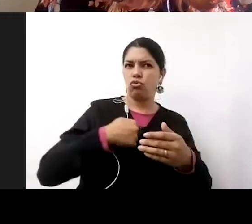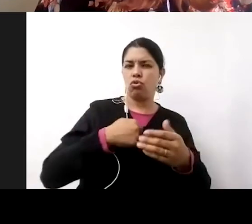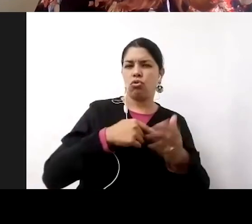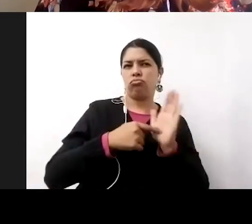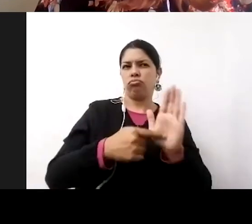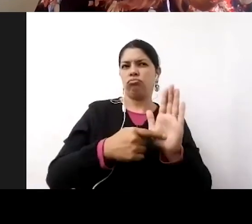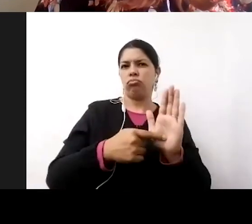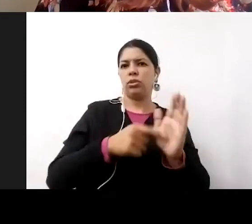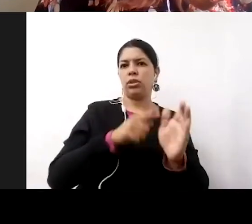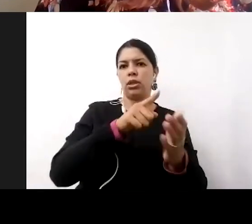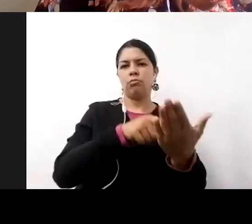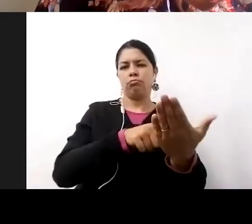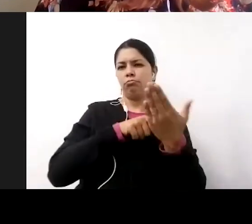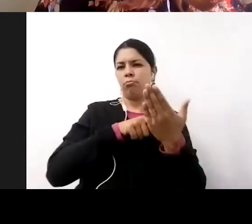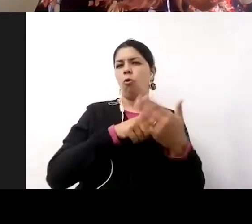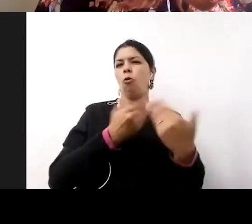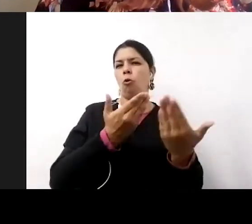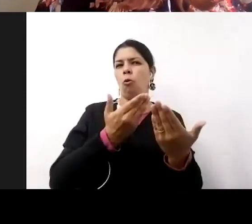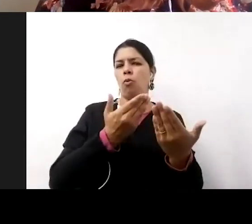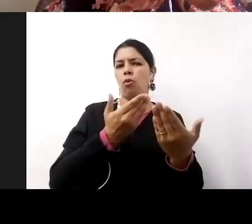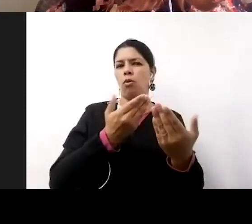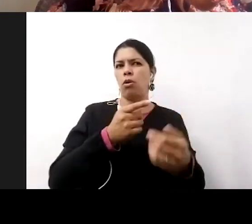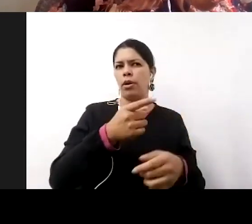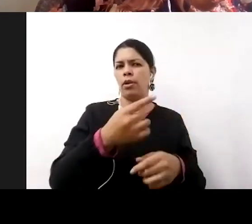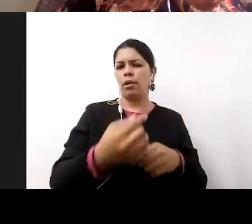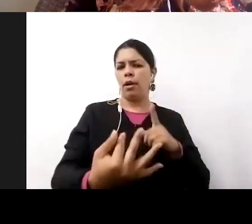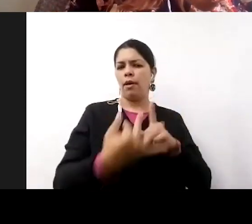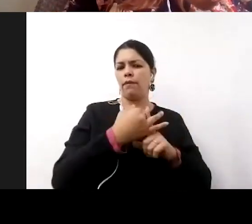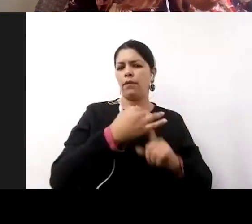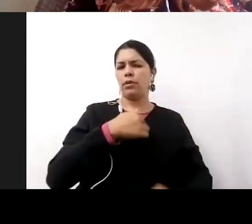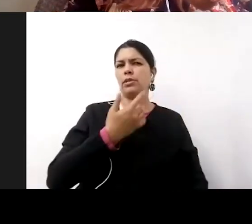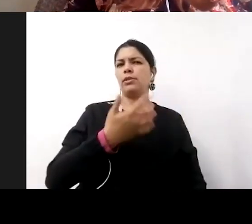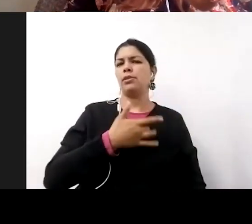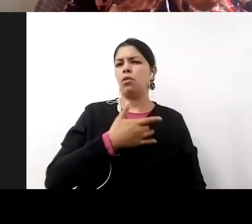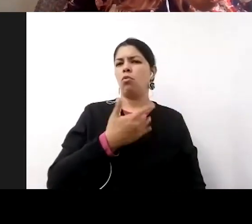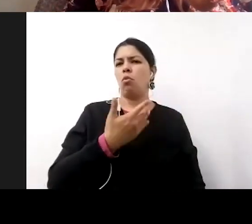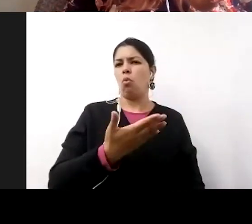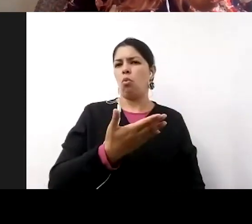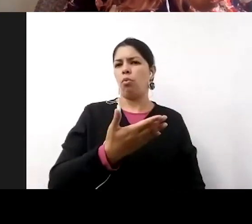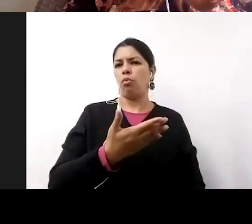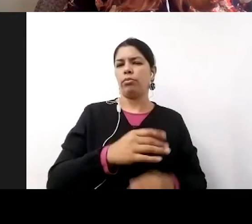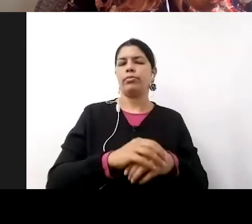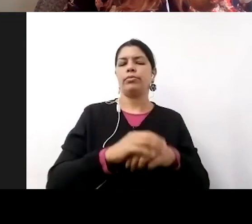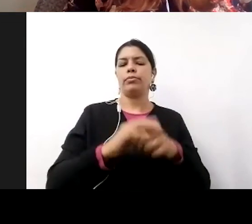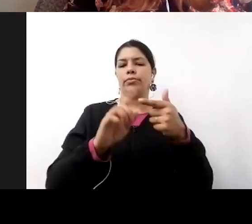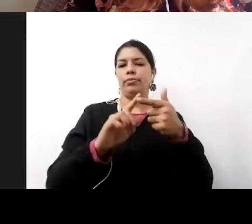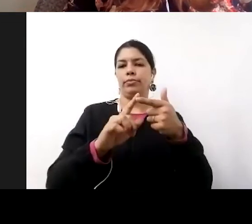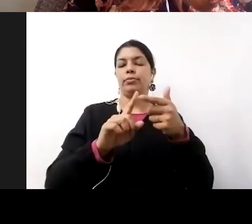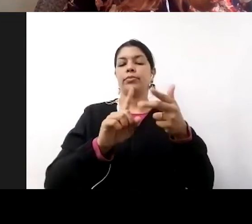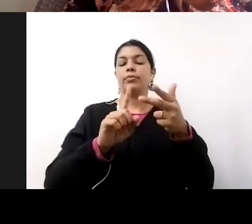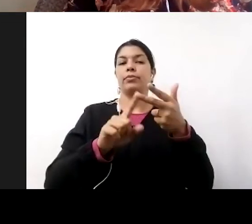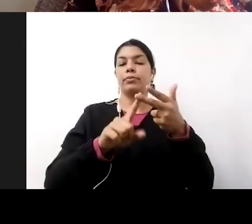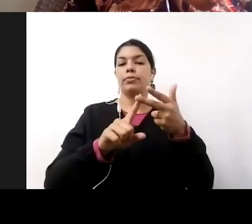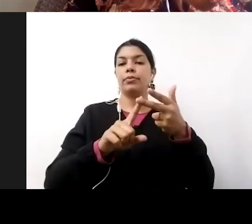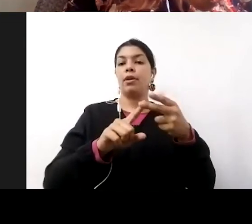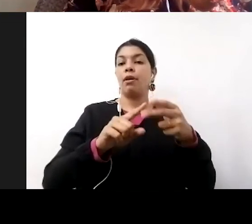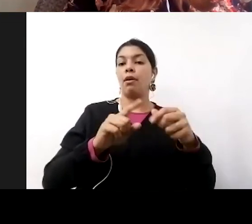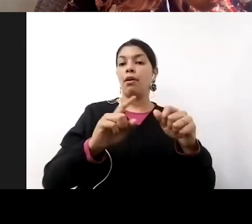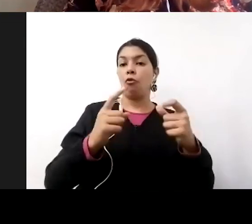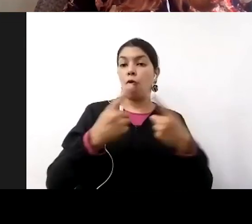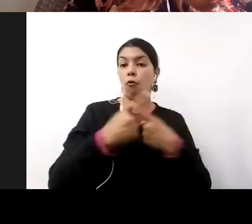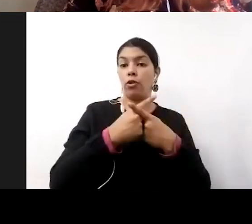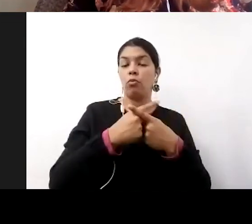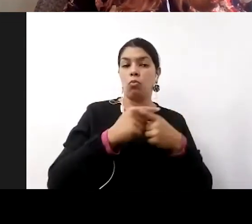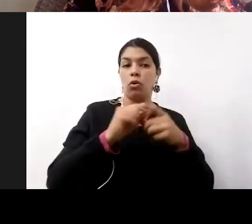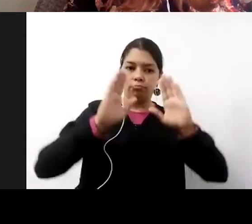del otro, y cómo me ha hecho sentir esto. En el tercer lugar, se representa la atención al conflicto.